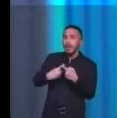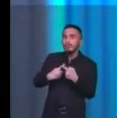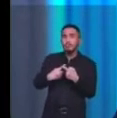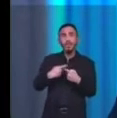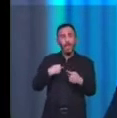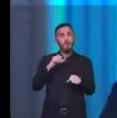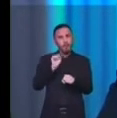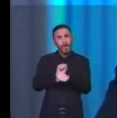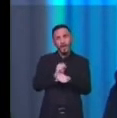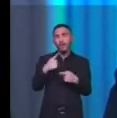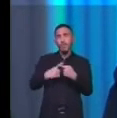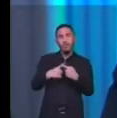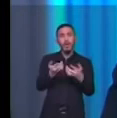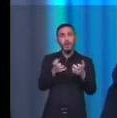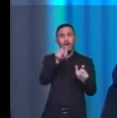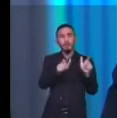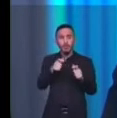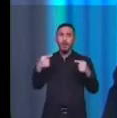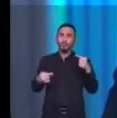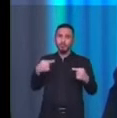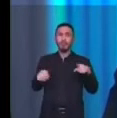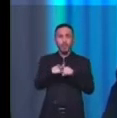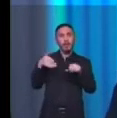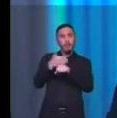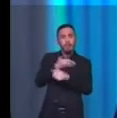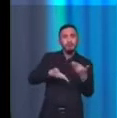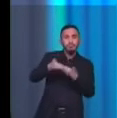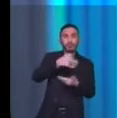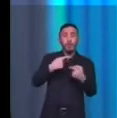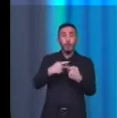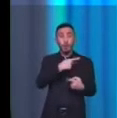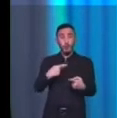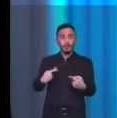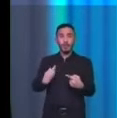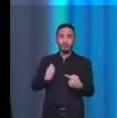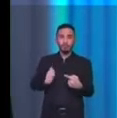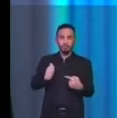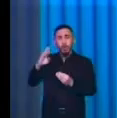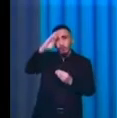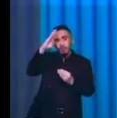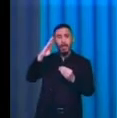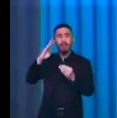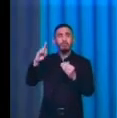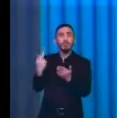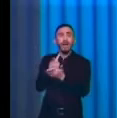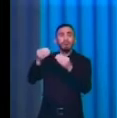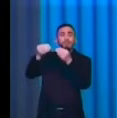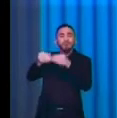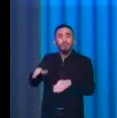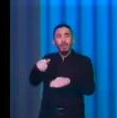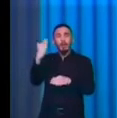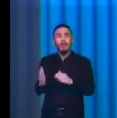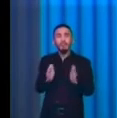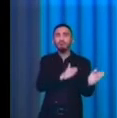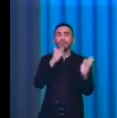grupos de personas que estaban entregando folletos de papel en la vía pública. Luego había como vehículos con banderas